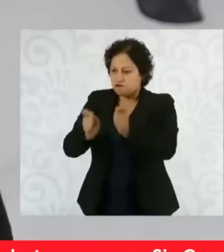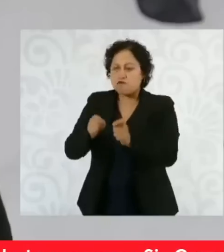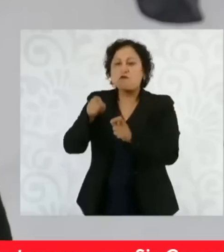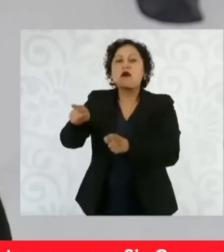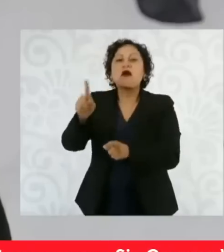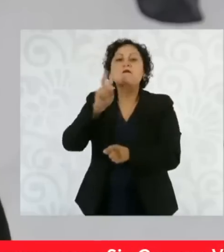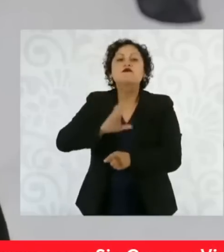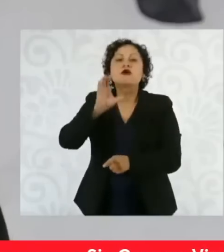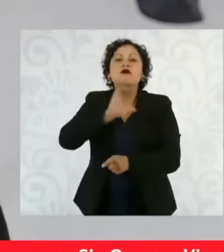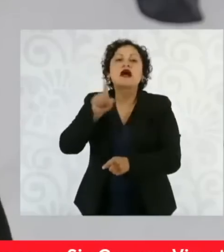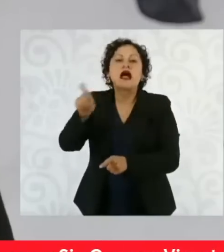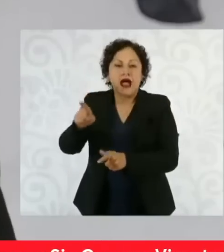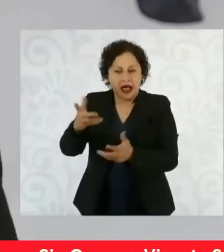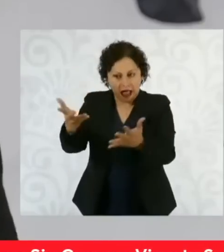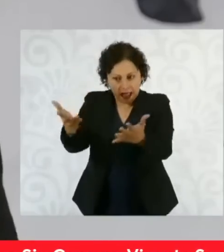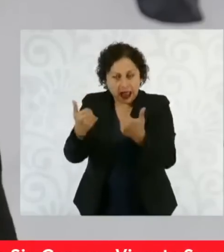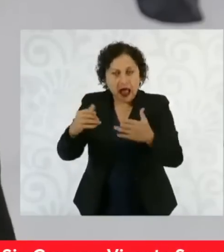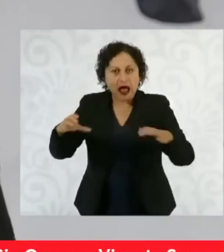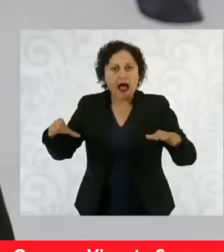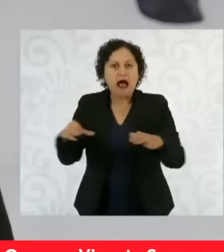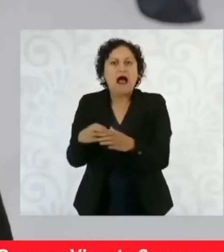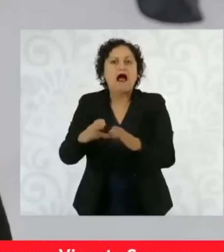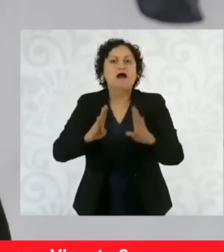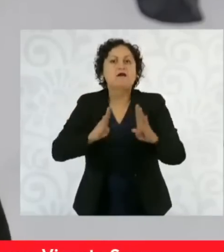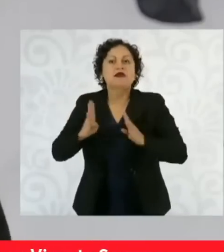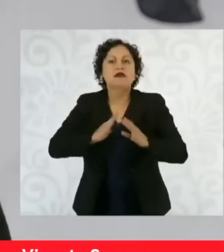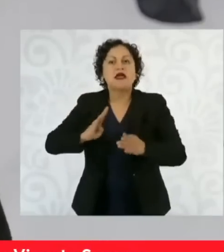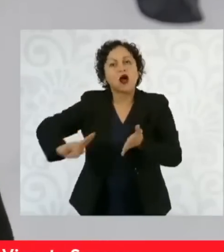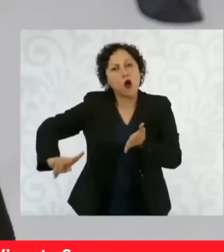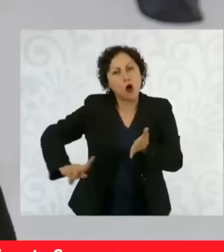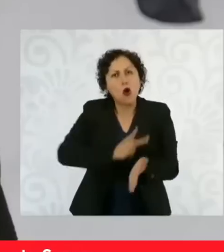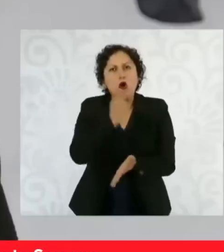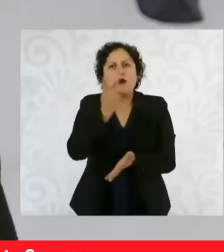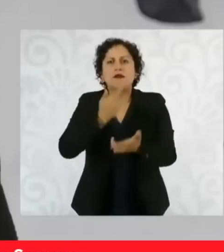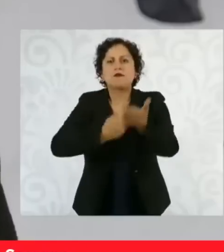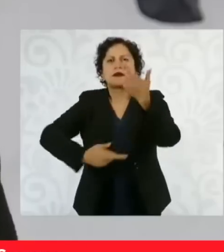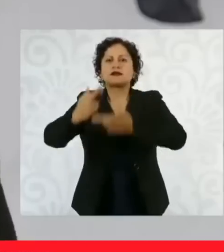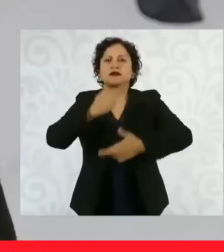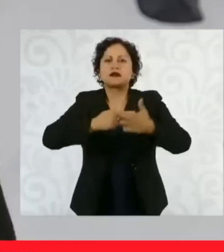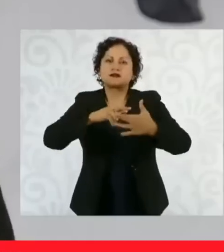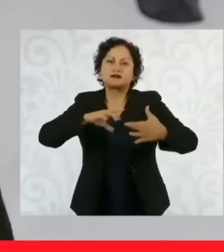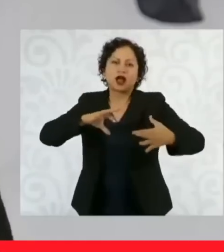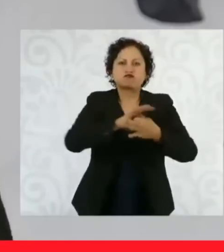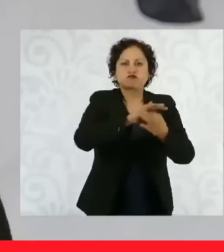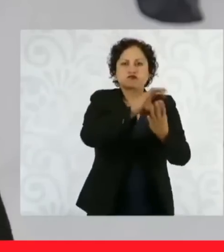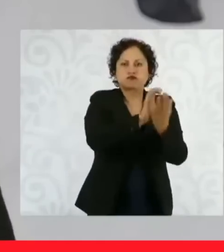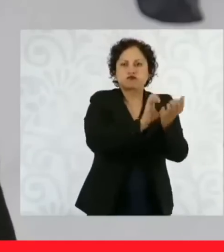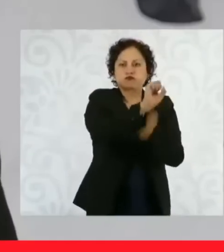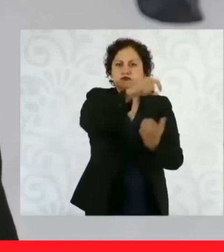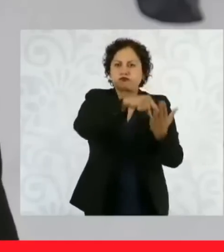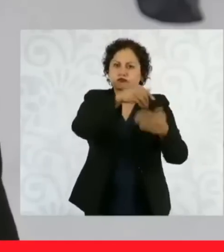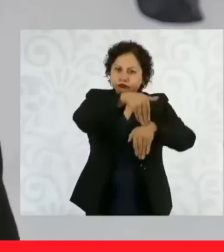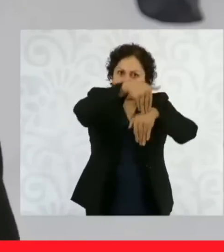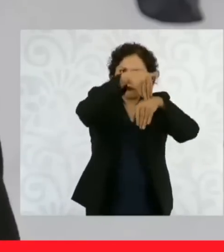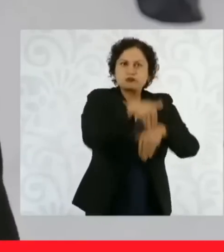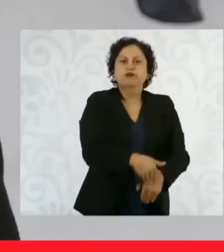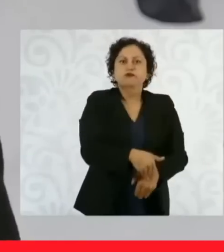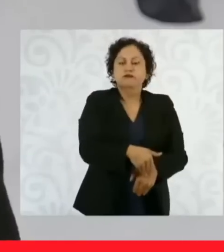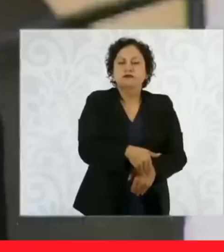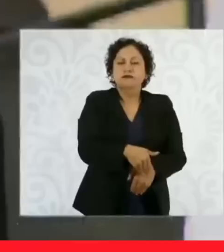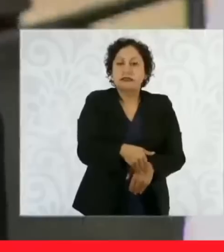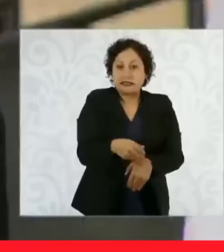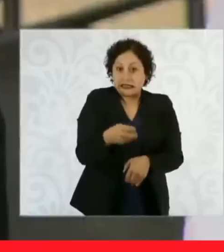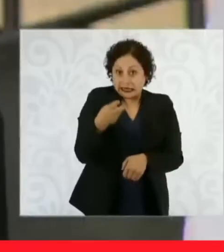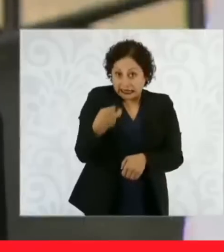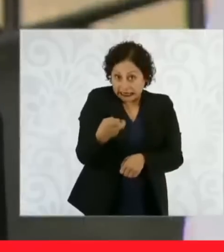una fuerza armada y restablecer la democracia y el orden constitucional. Ese es el